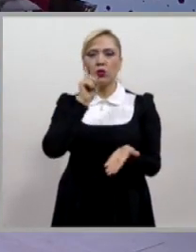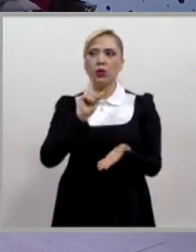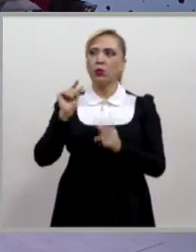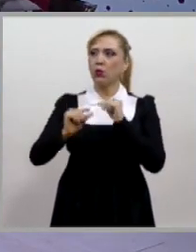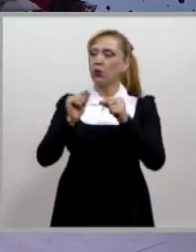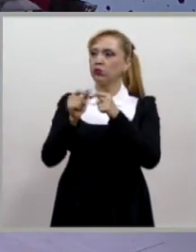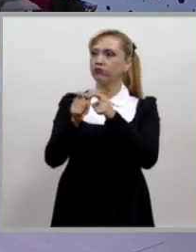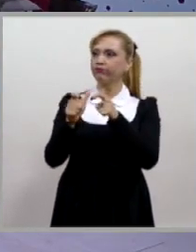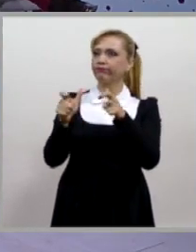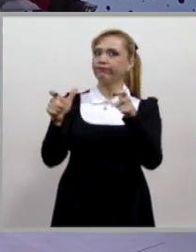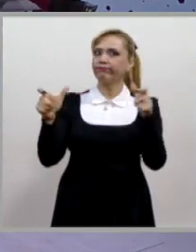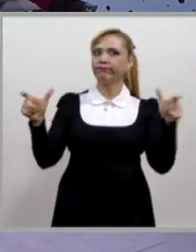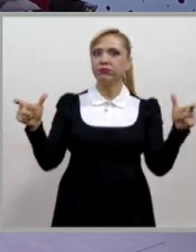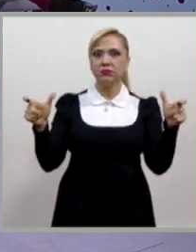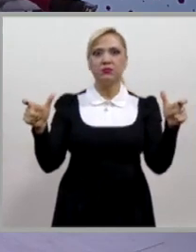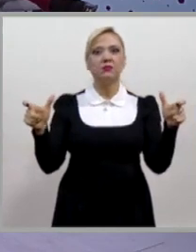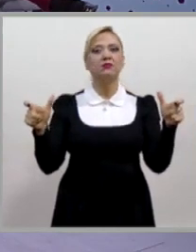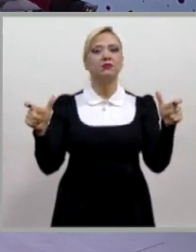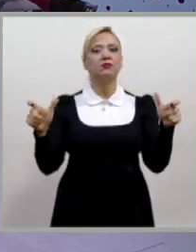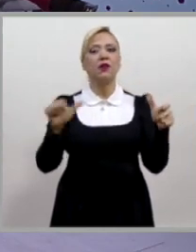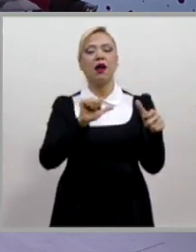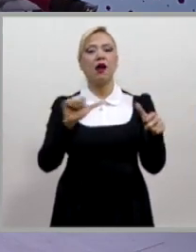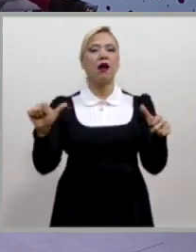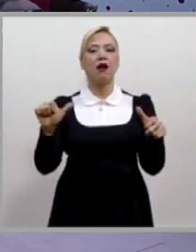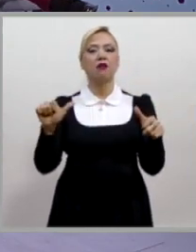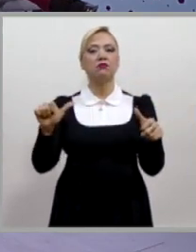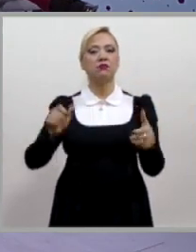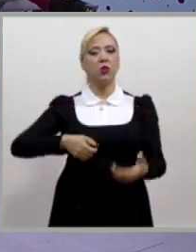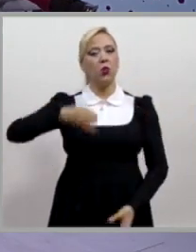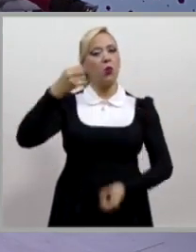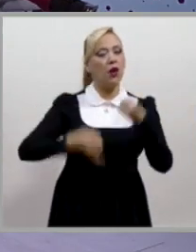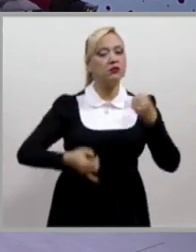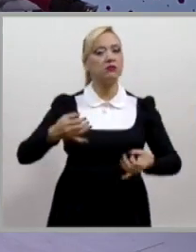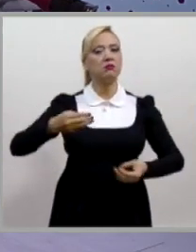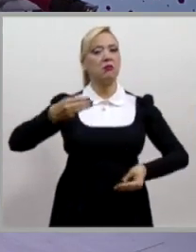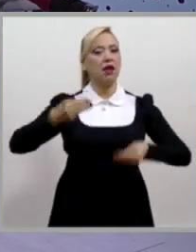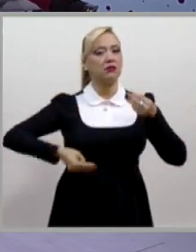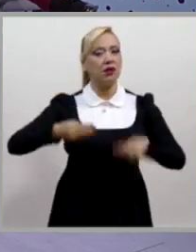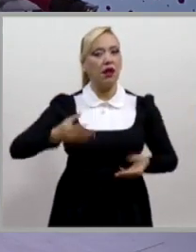de las mujeres, sobre todo estoy hablando en posiciones de poder dentro de los poderes judiciales.